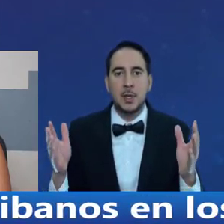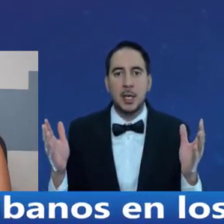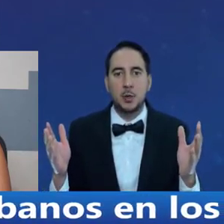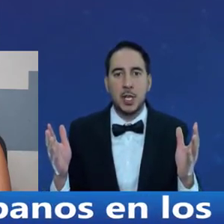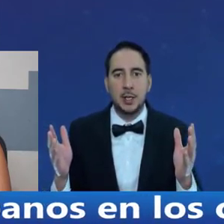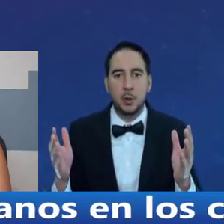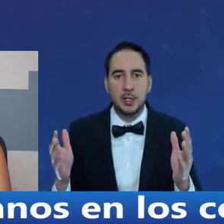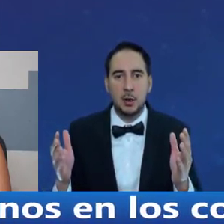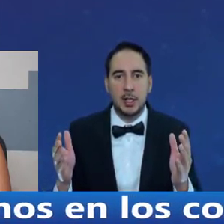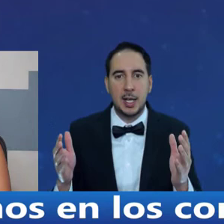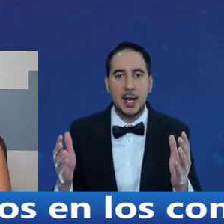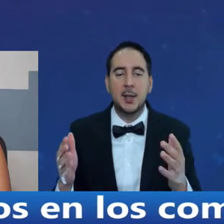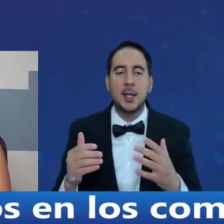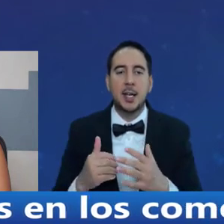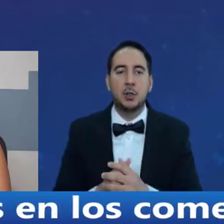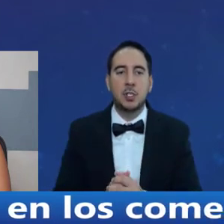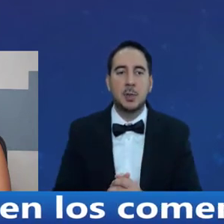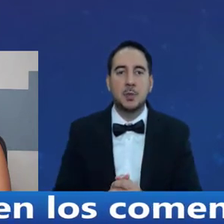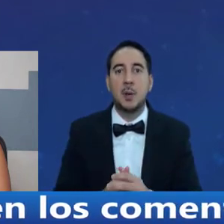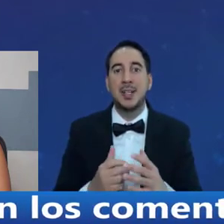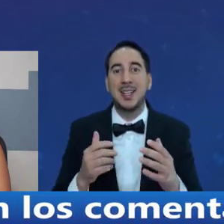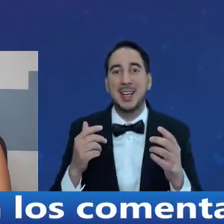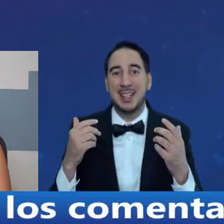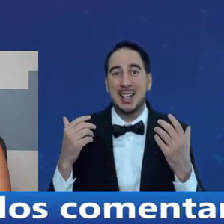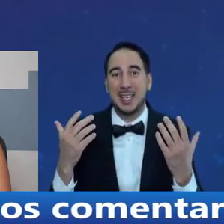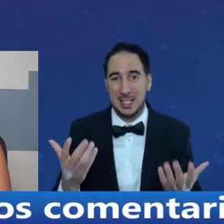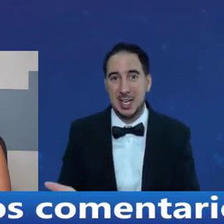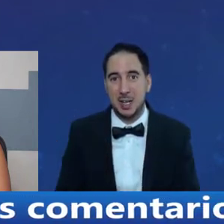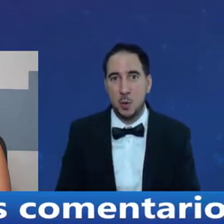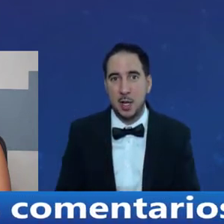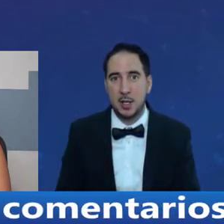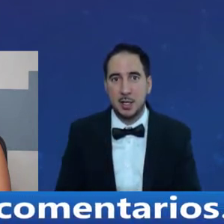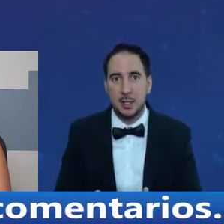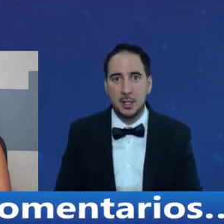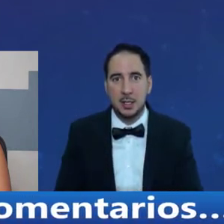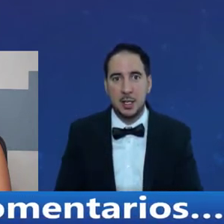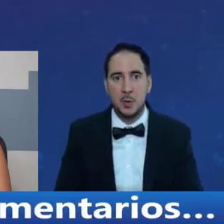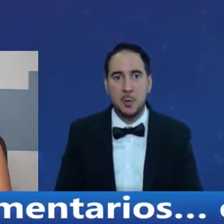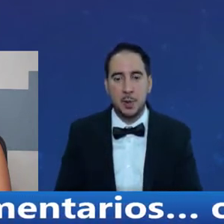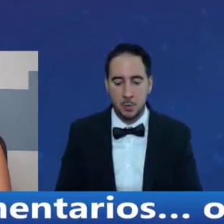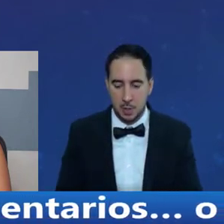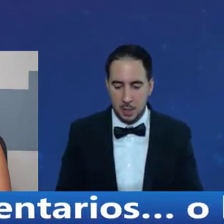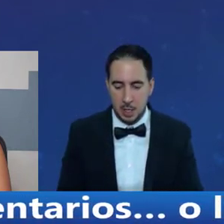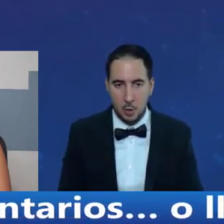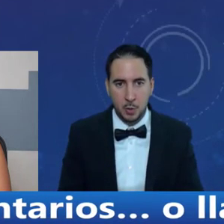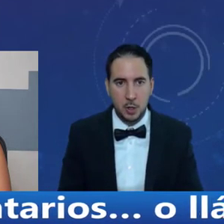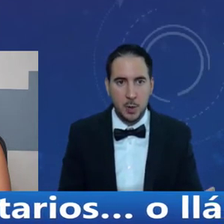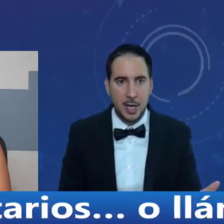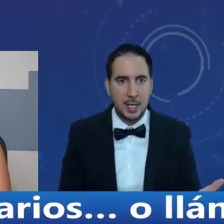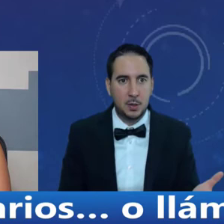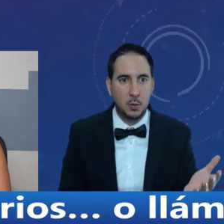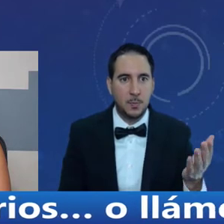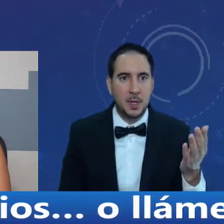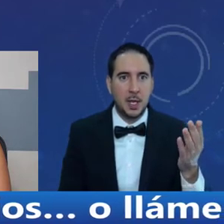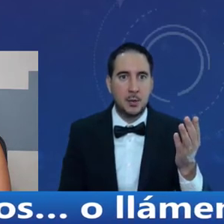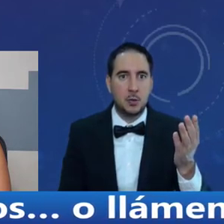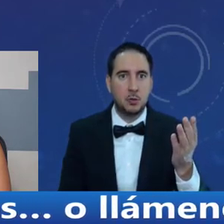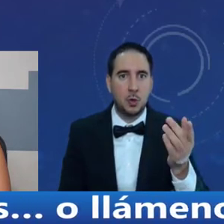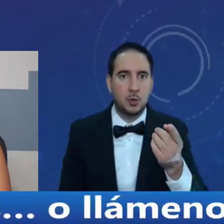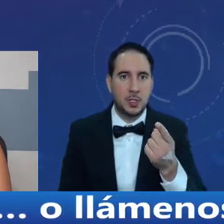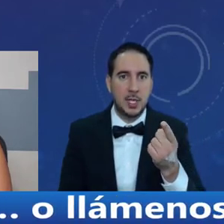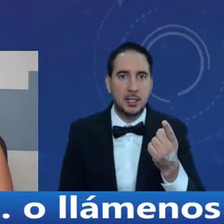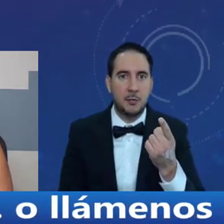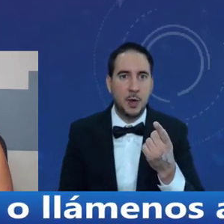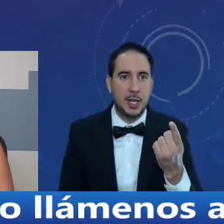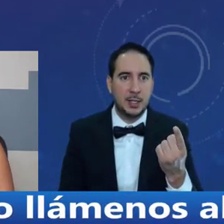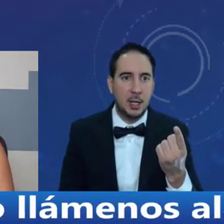disculpe, que no sea estos estados que están acá, entonces sí posiblemente tienes que hacer que hacer la escuela de nuevo. Pero como te digo, mira, en esto son